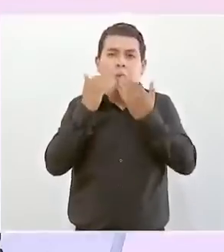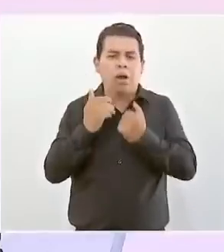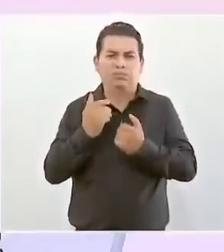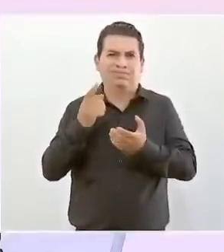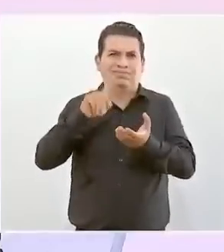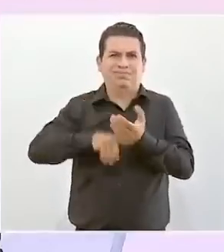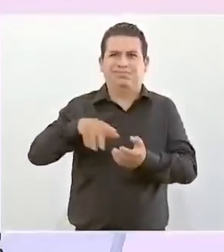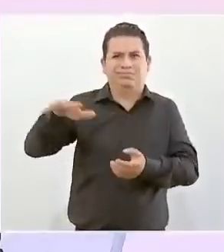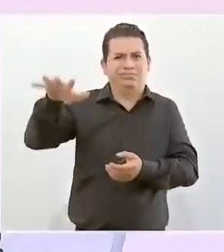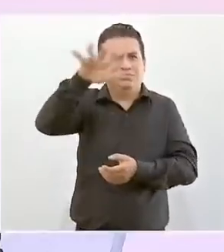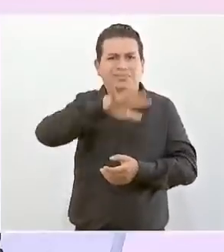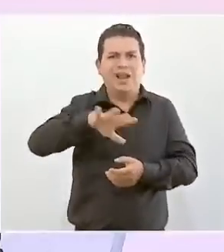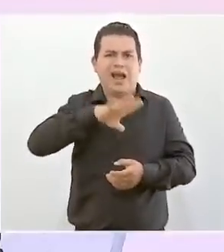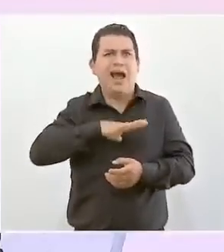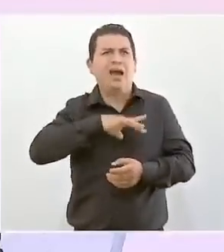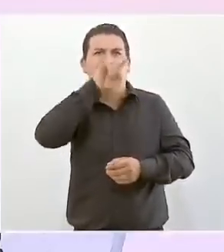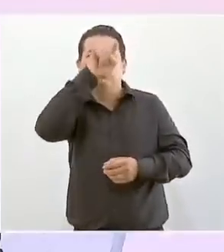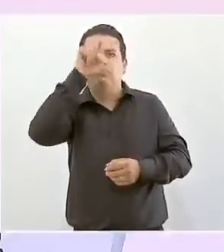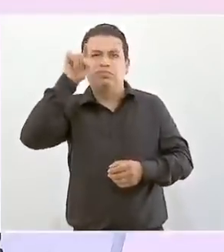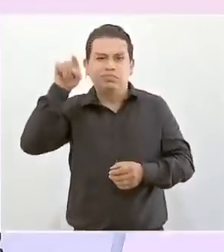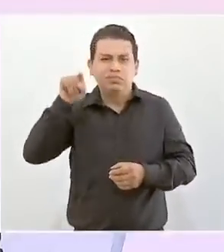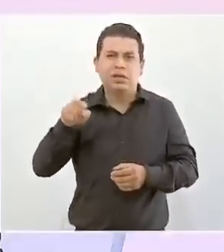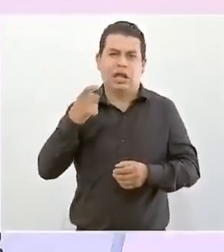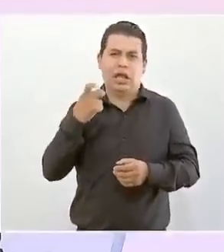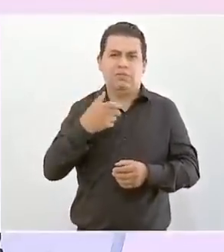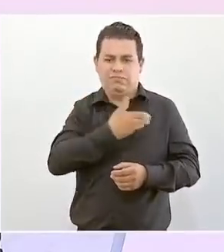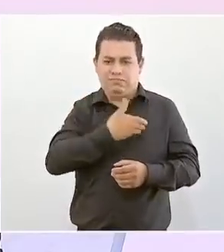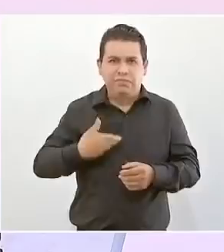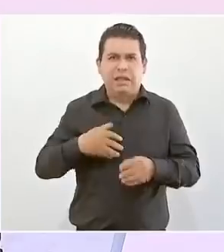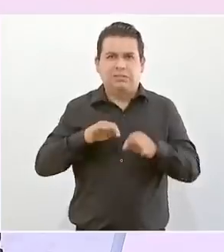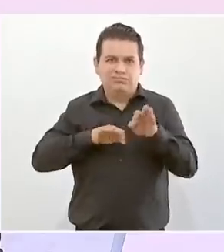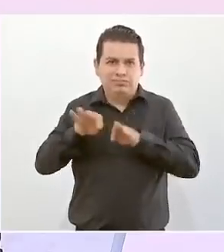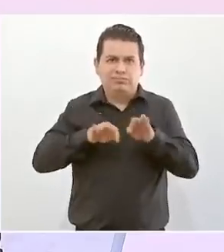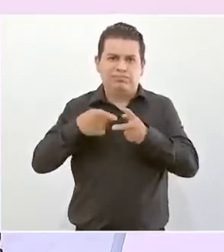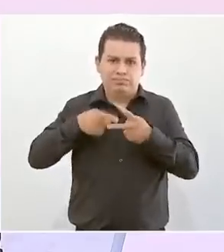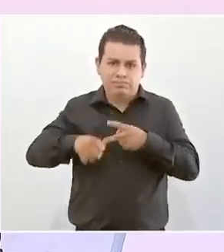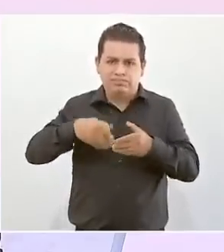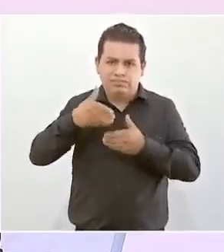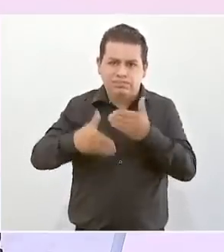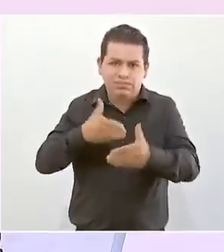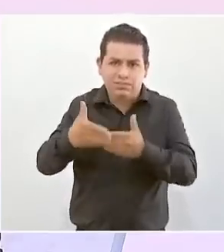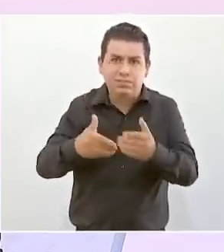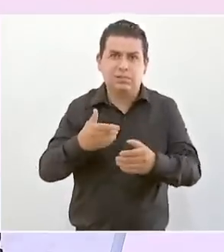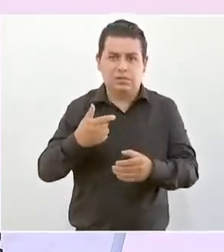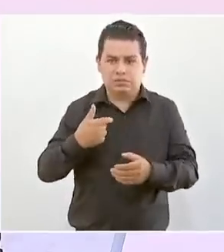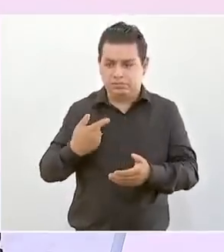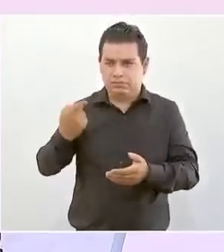acciones del gobierno que represento en beneficio